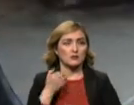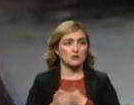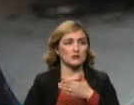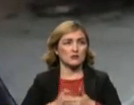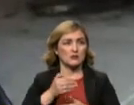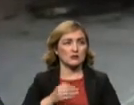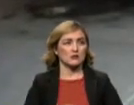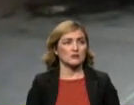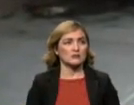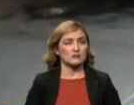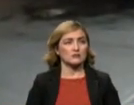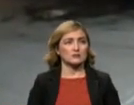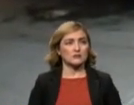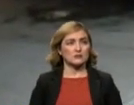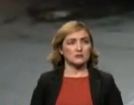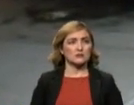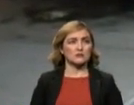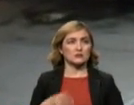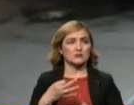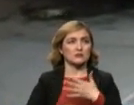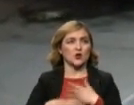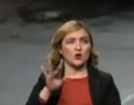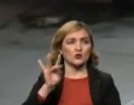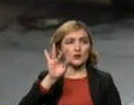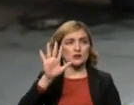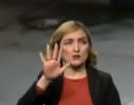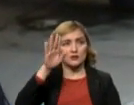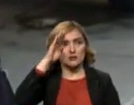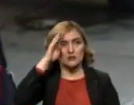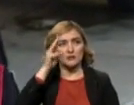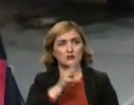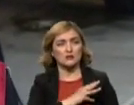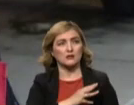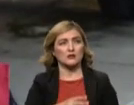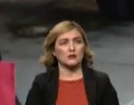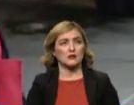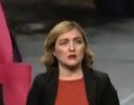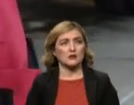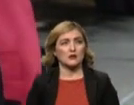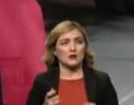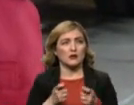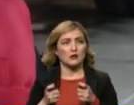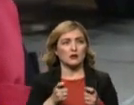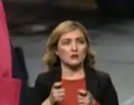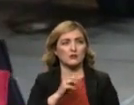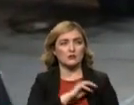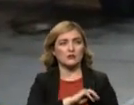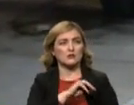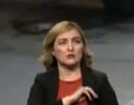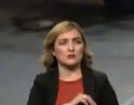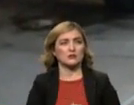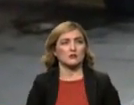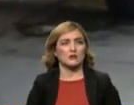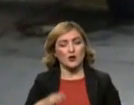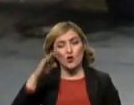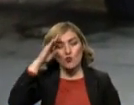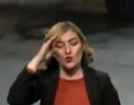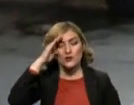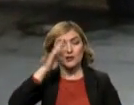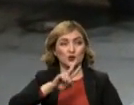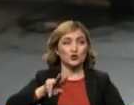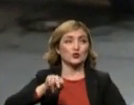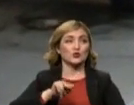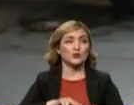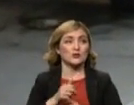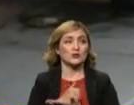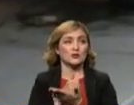procedimientos, y a esto se han sumado 85 militares en estos días, se ha sumado cuerpo de agentes de control metropolitano, se ha sumado la Policía Nacional